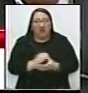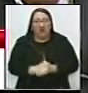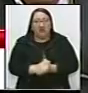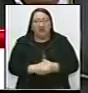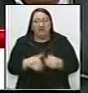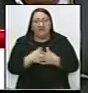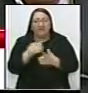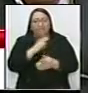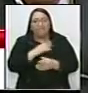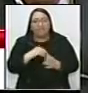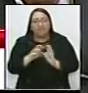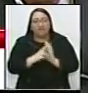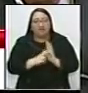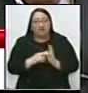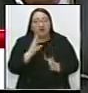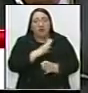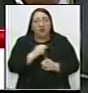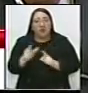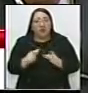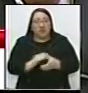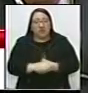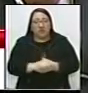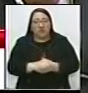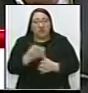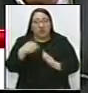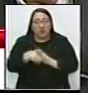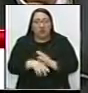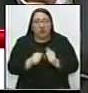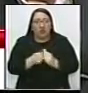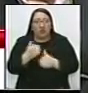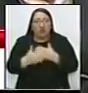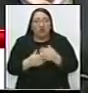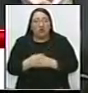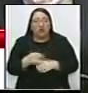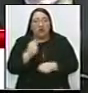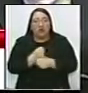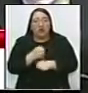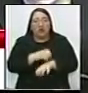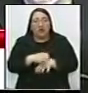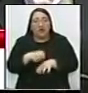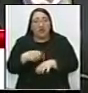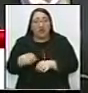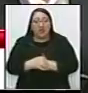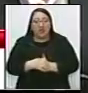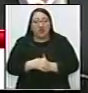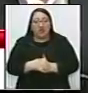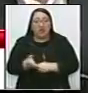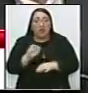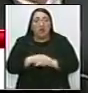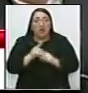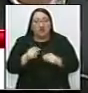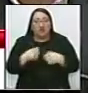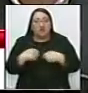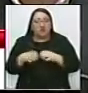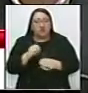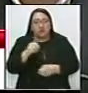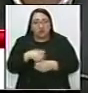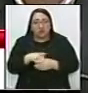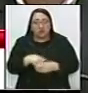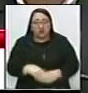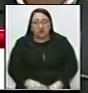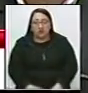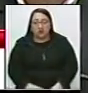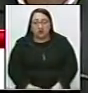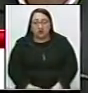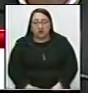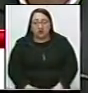los gobiernos regionales, de los gobiernos locales y profundización del proceso de descentralización. Sobre eso debió ser el referéndum. Y